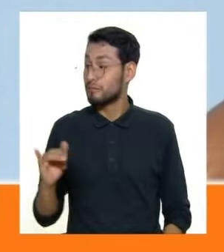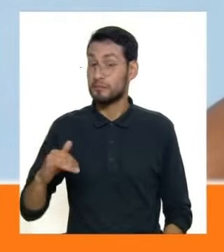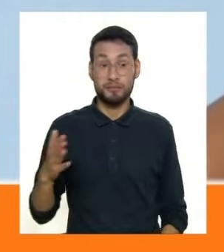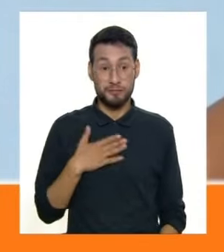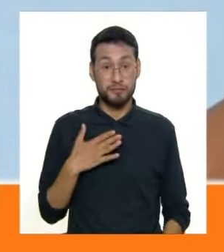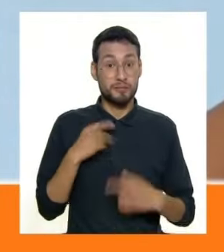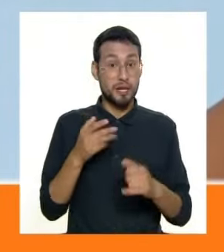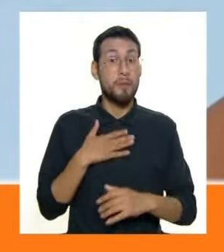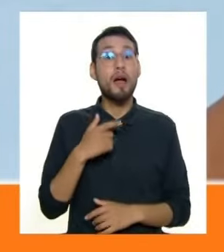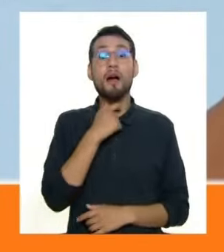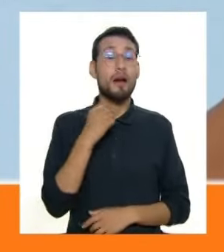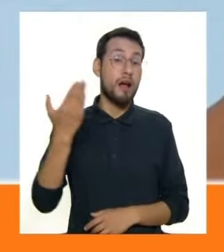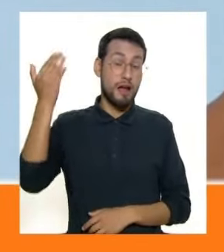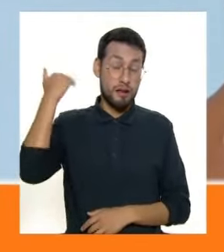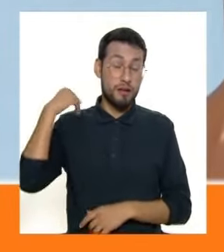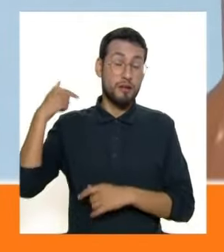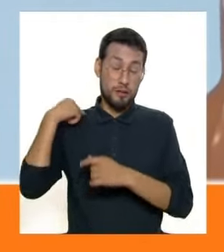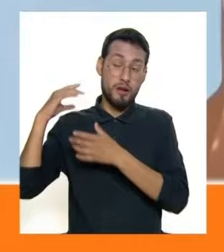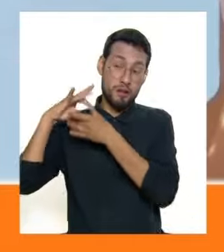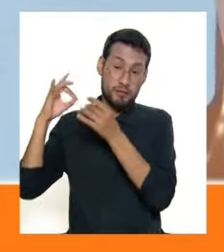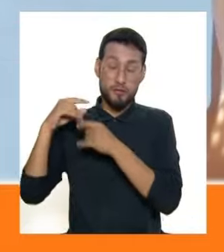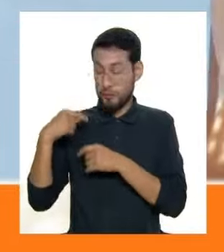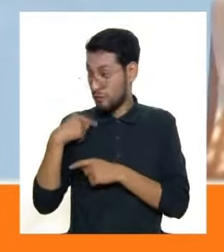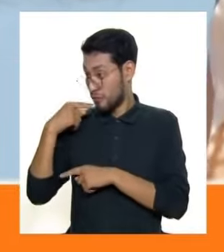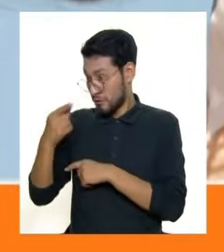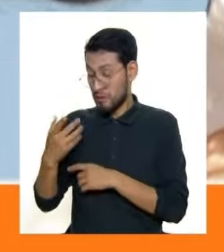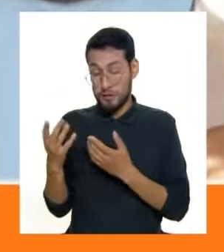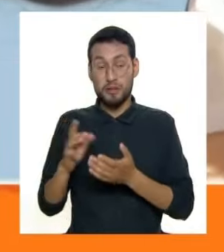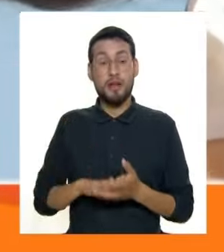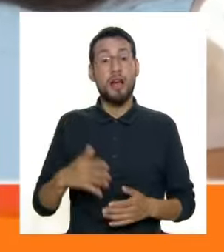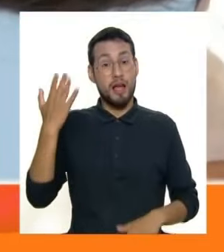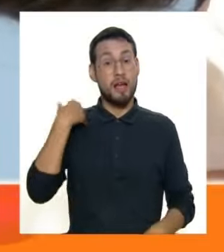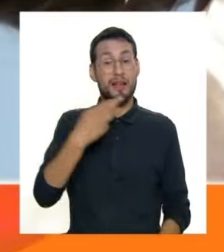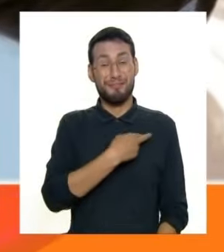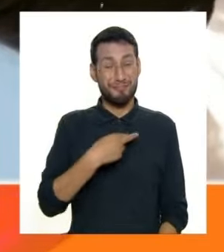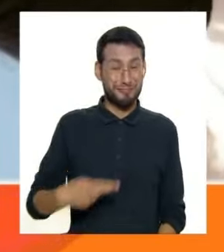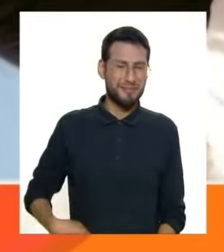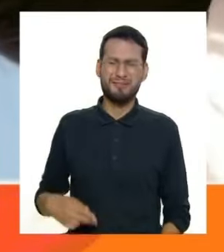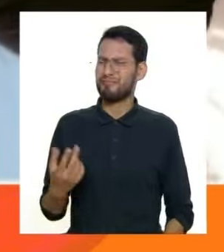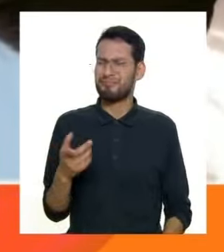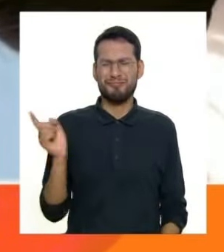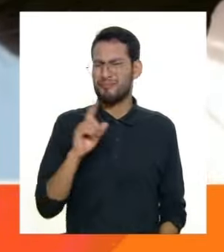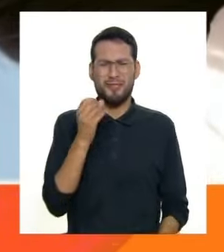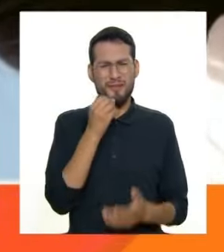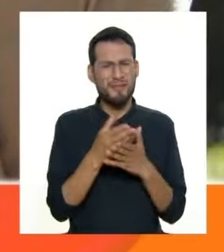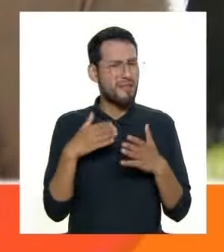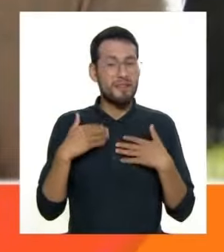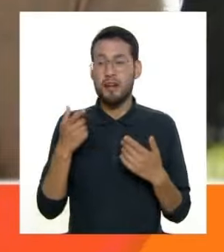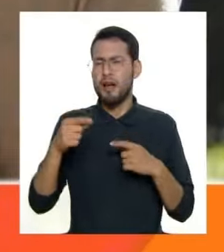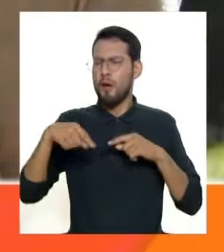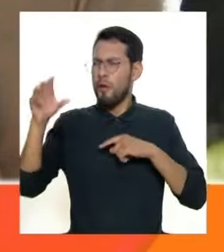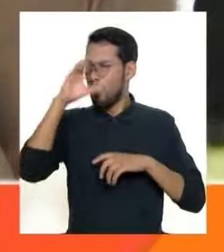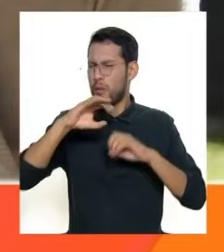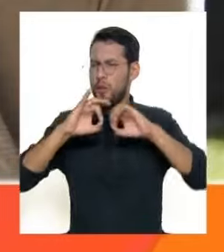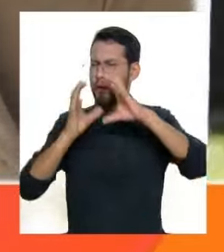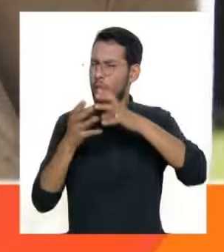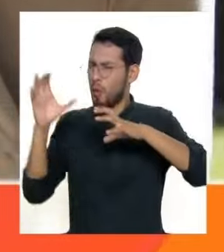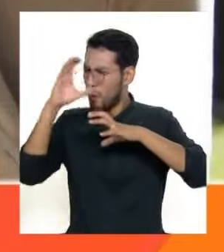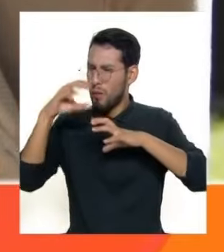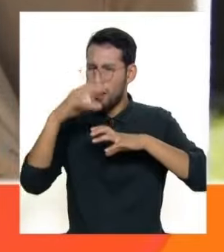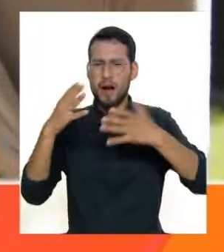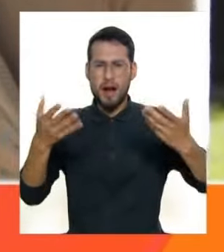estar... Mira, mi abuela me contó una anécdota que te la voy a contar ahorita. Uh-huh. Dice que había un rey que era infeliz y mandó a todos sus empresarios a recorrer el mundo y que le